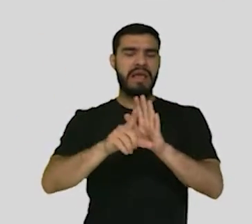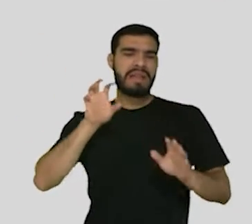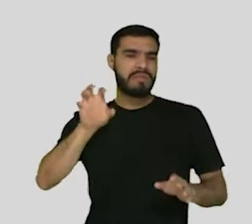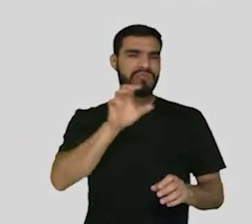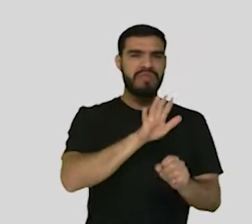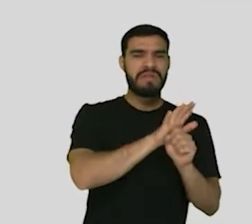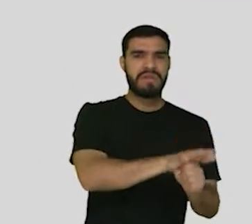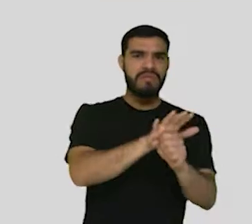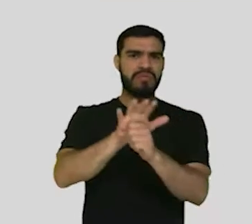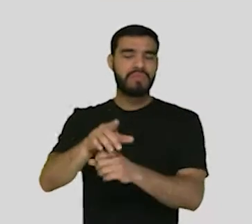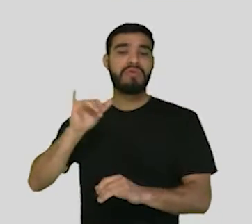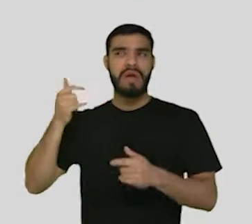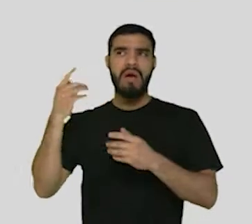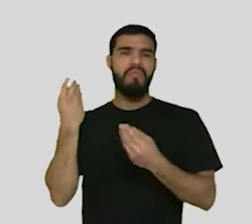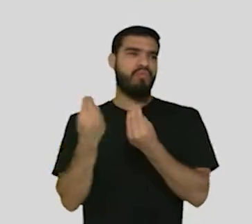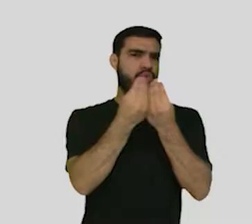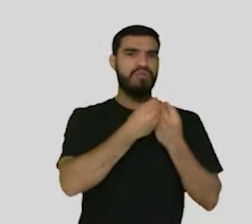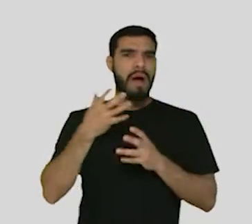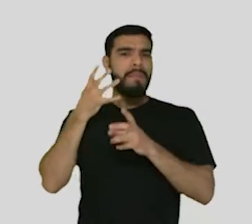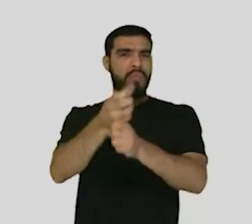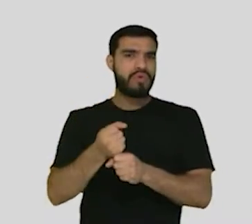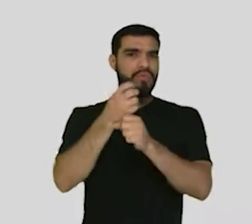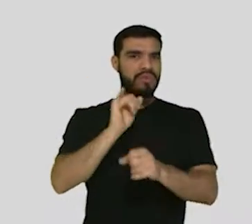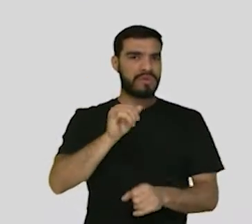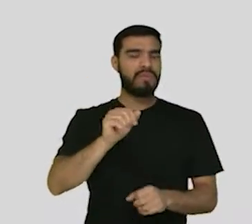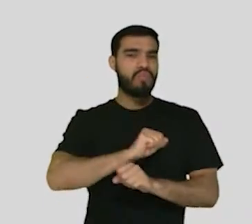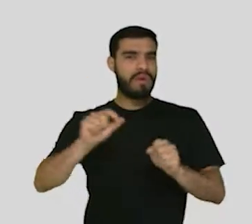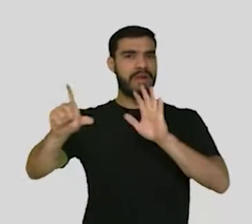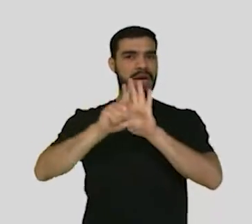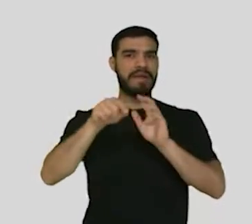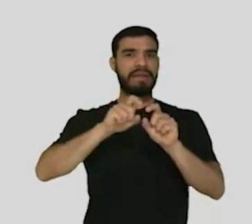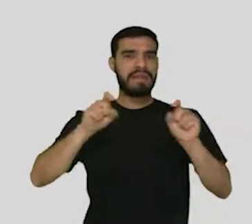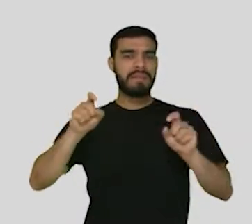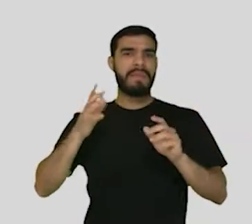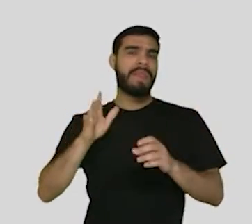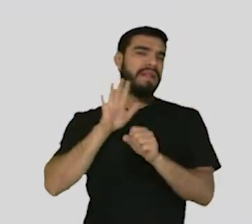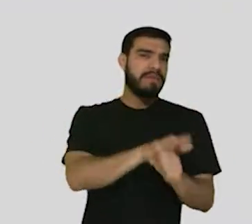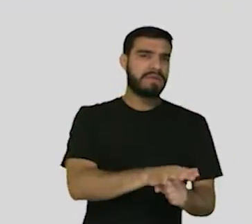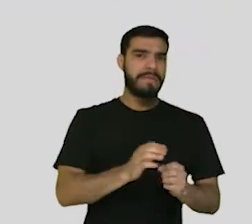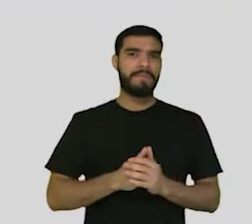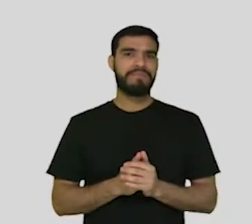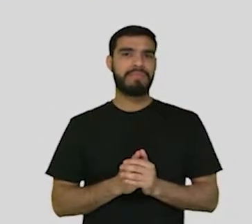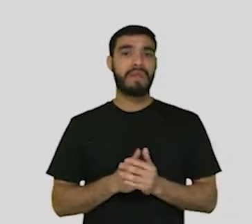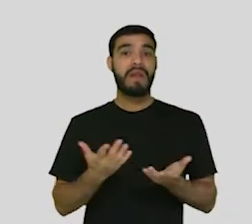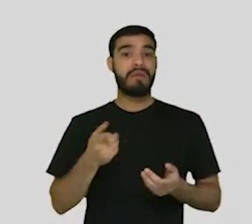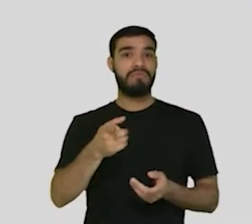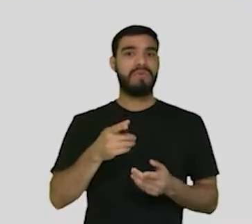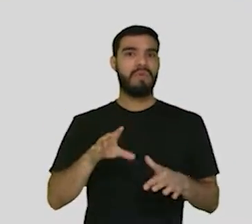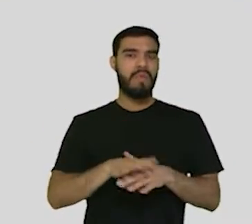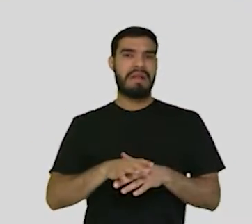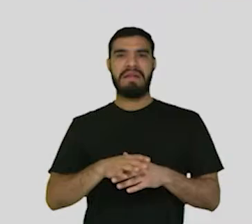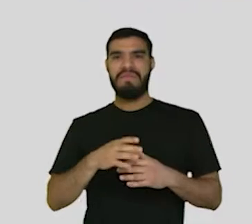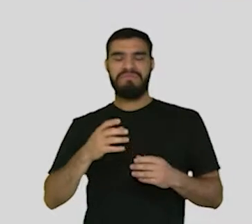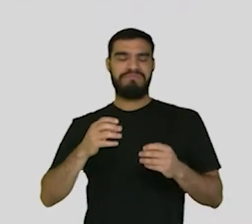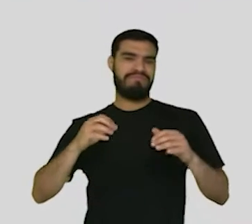Carlos Feliz Solaringo o Monguajea Cuea PAP proyecto de ley parlamento pe y que tomó ese ya esa Nayareco y papeba pe ley